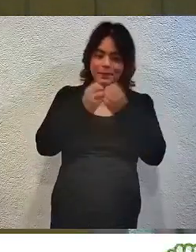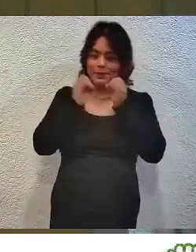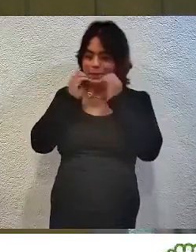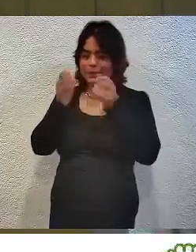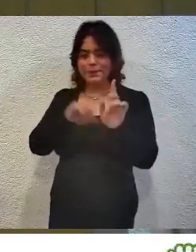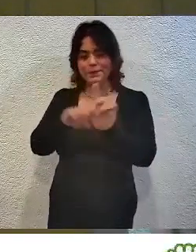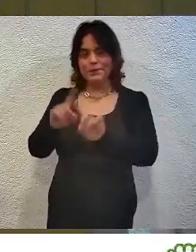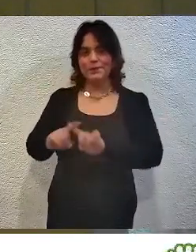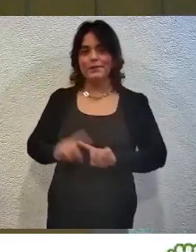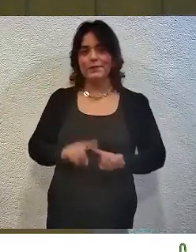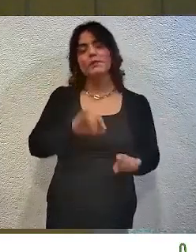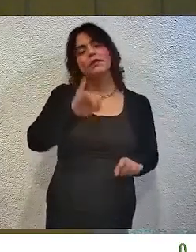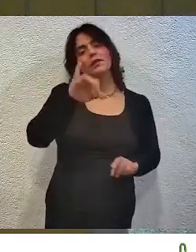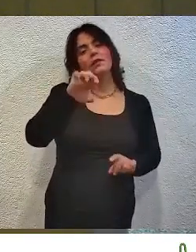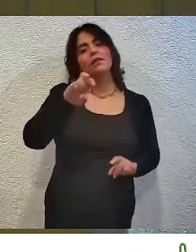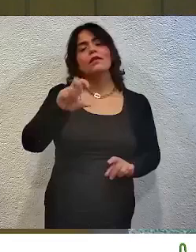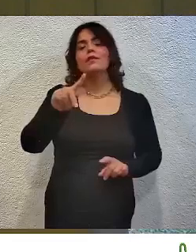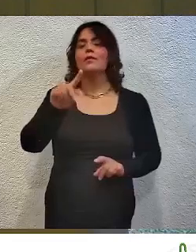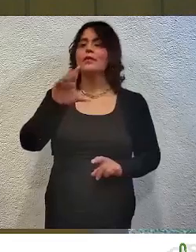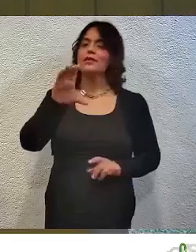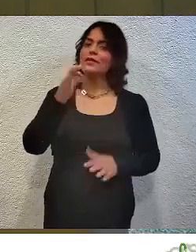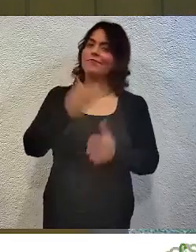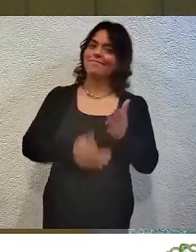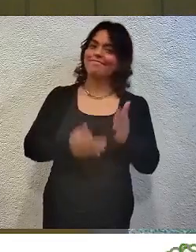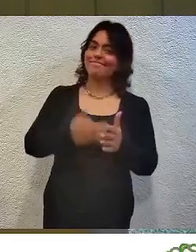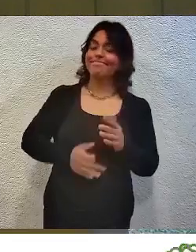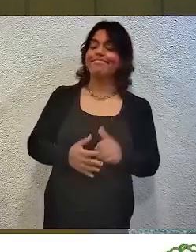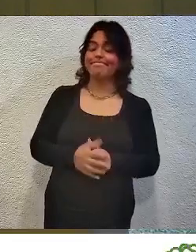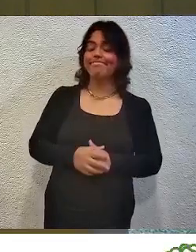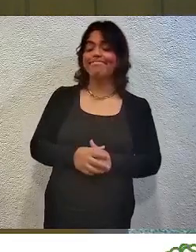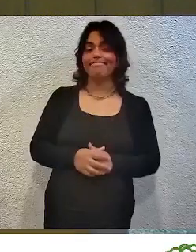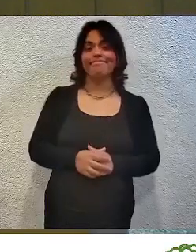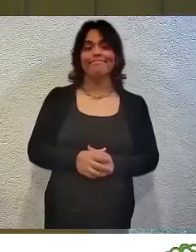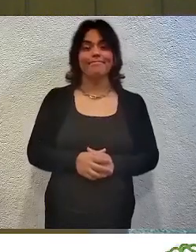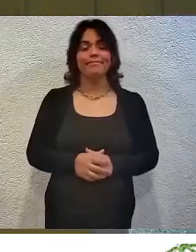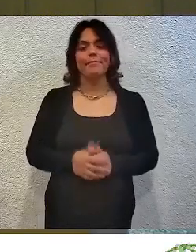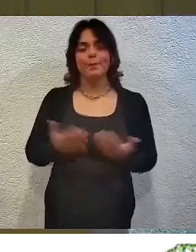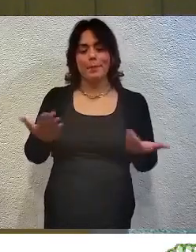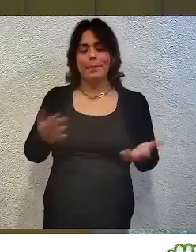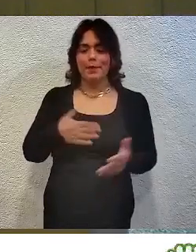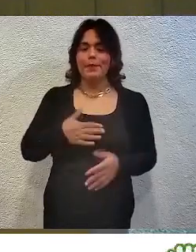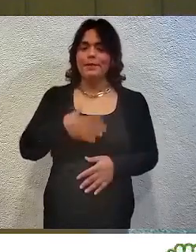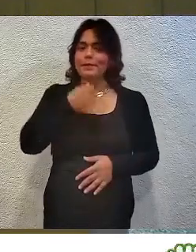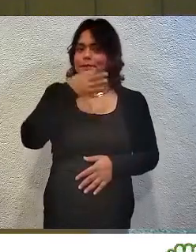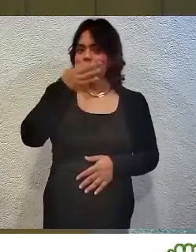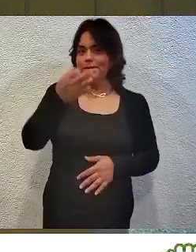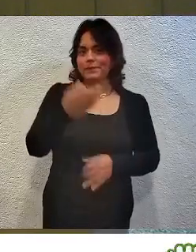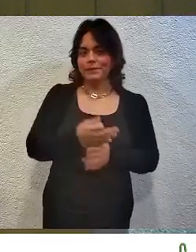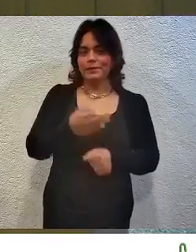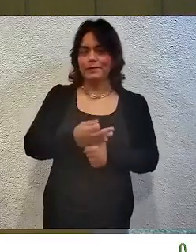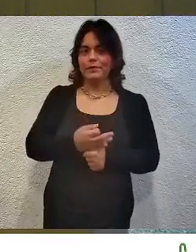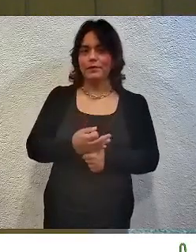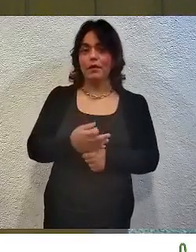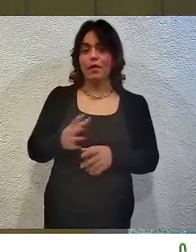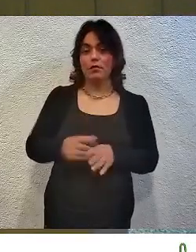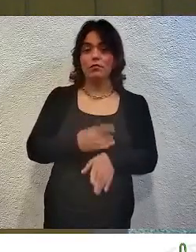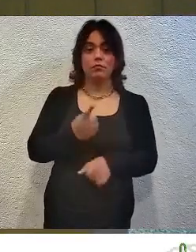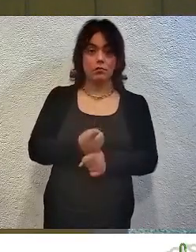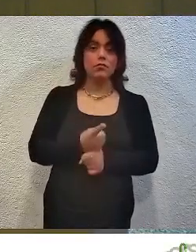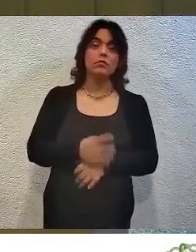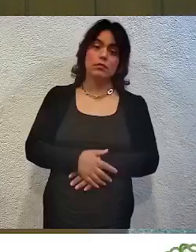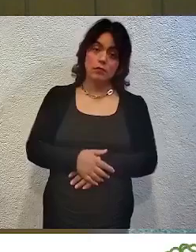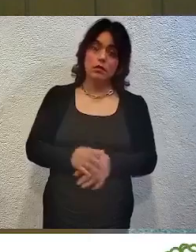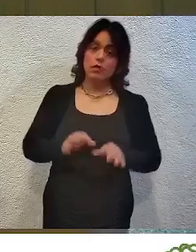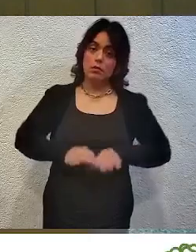del Instituto Electoral y de Participación Ciudadana, y de ahí mi intervención, porque creo oportuno señalar